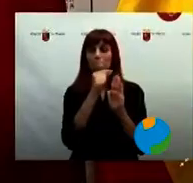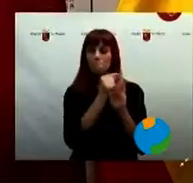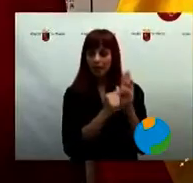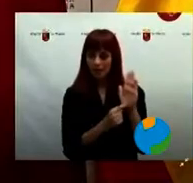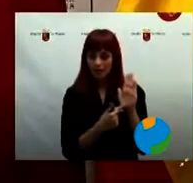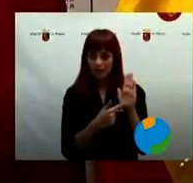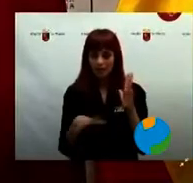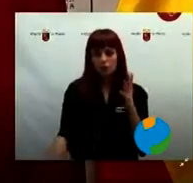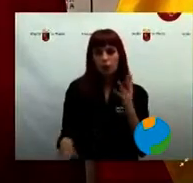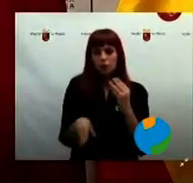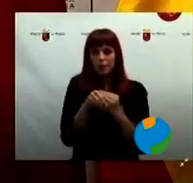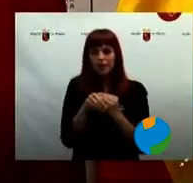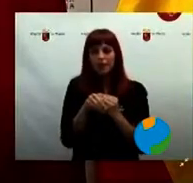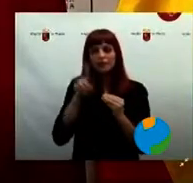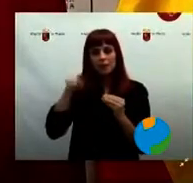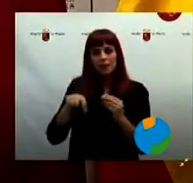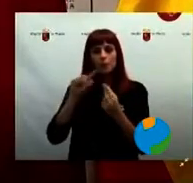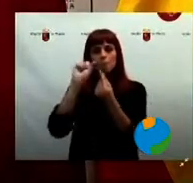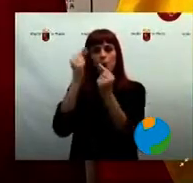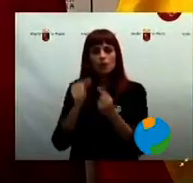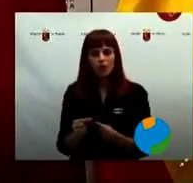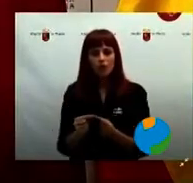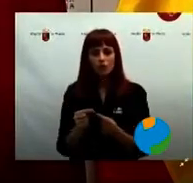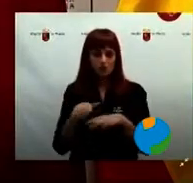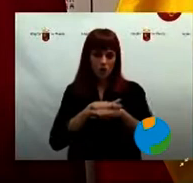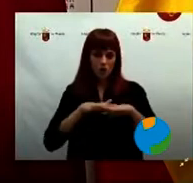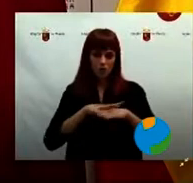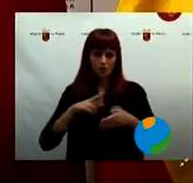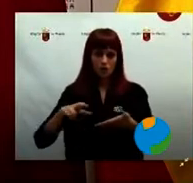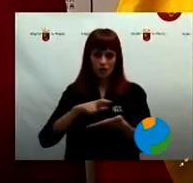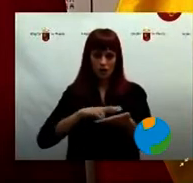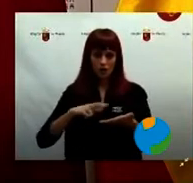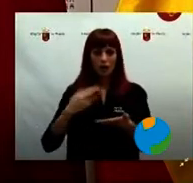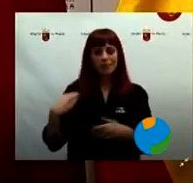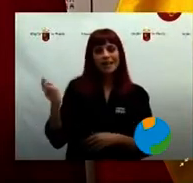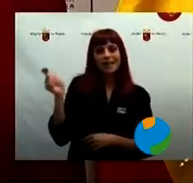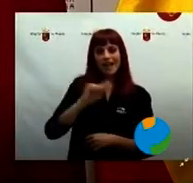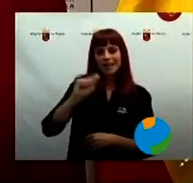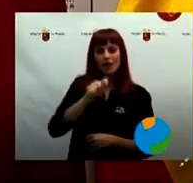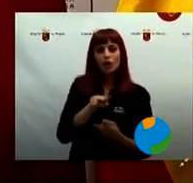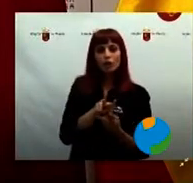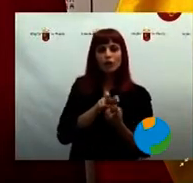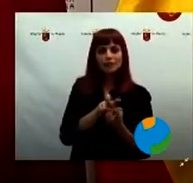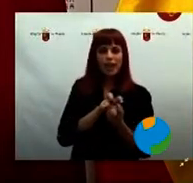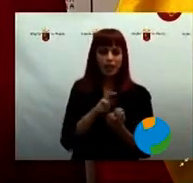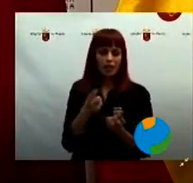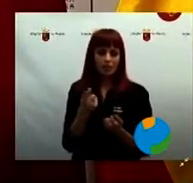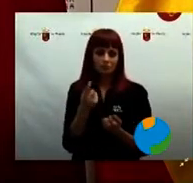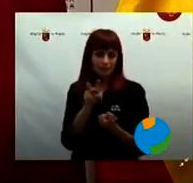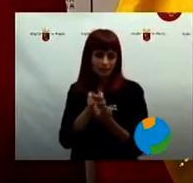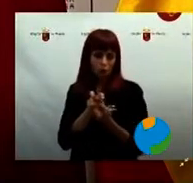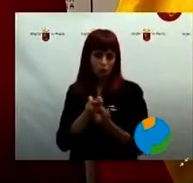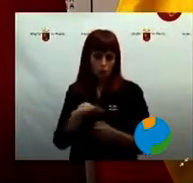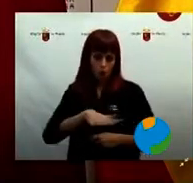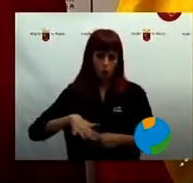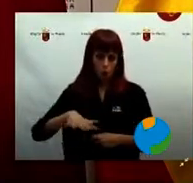complementan con la modificación por parte del gobierno regional del calendario fiscal de tributos locales en los